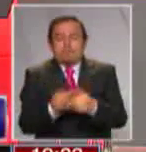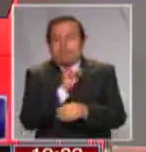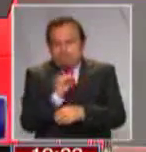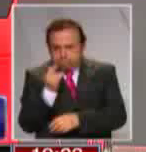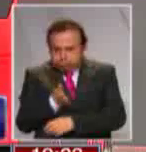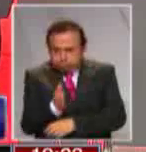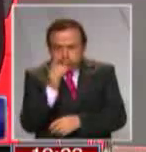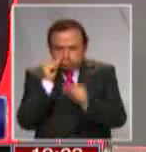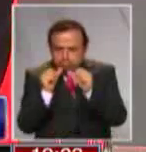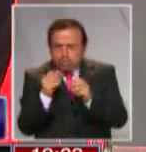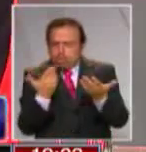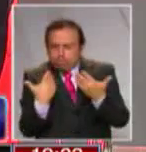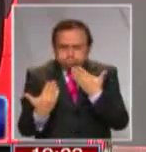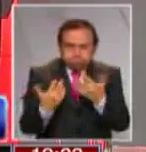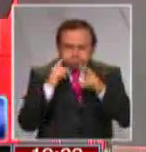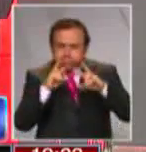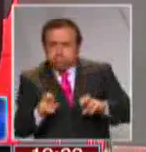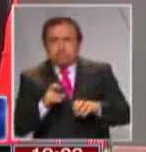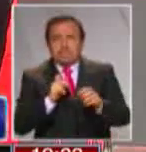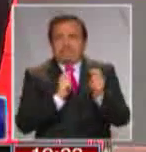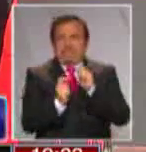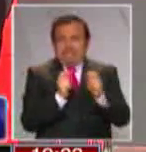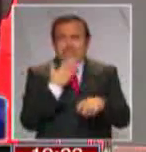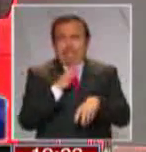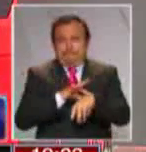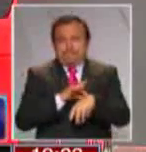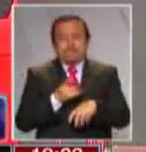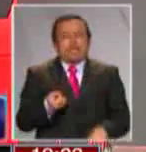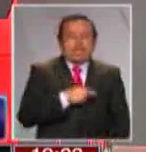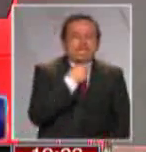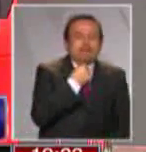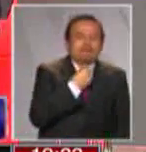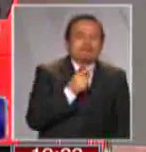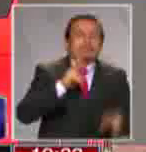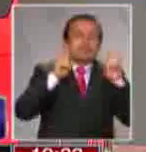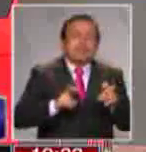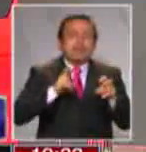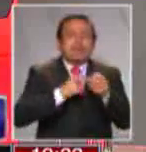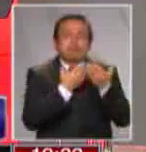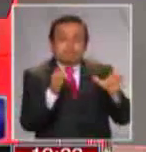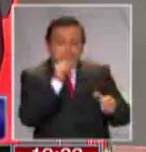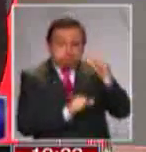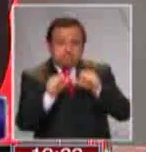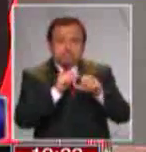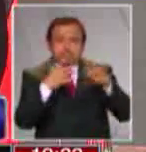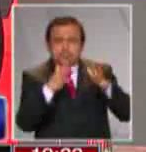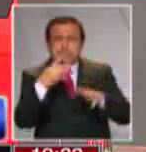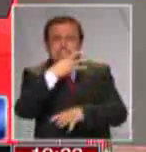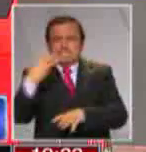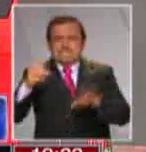por cierto, entre medio hay un tratamiento médico. Pero quiero volver al tema anterior. Luego se amplió la muestra porque son aproximadamente